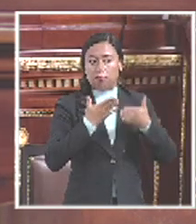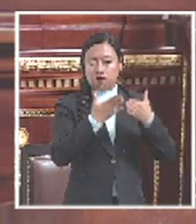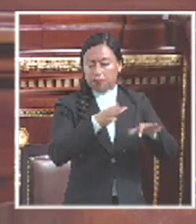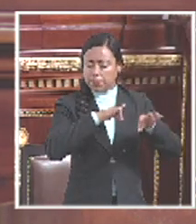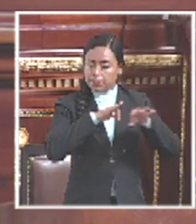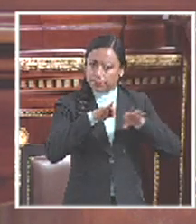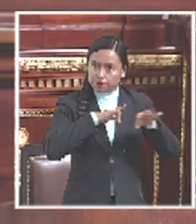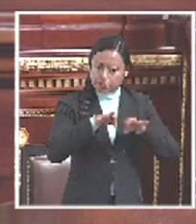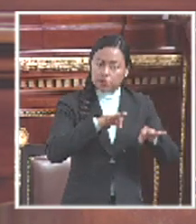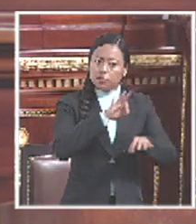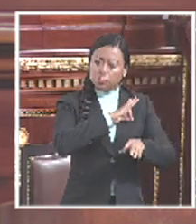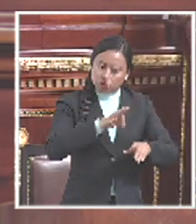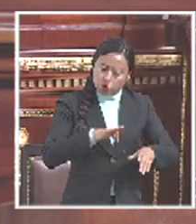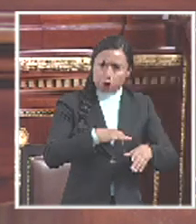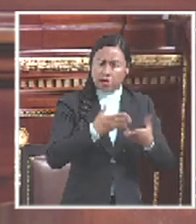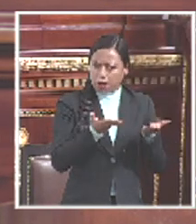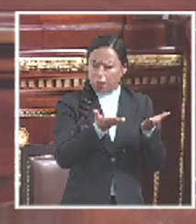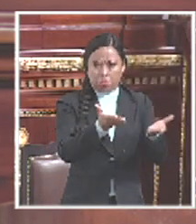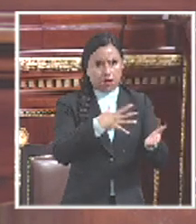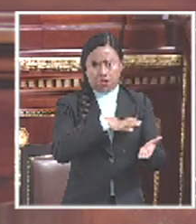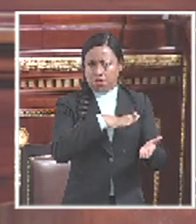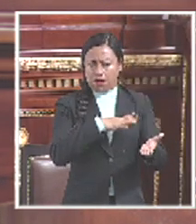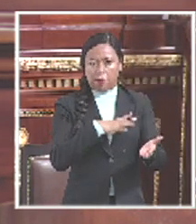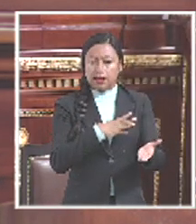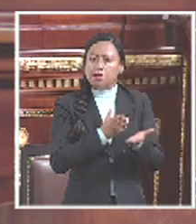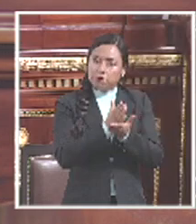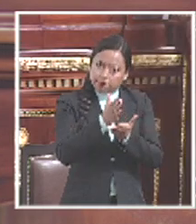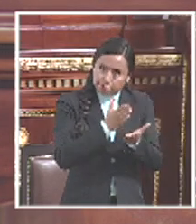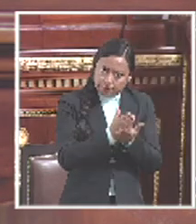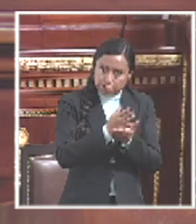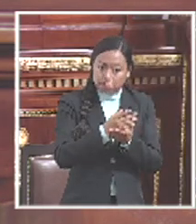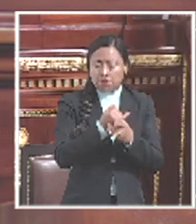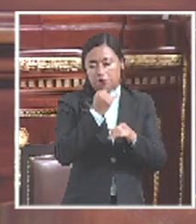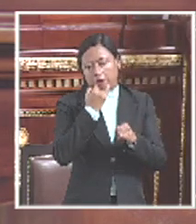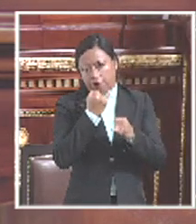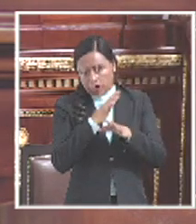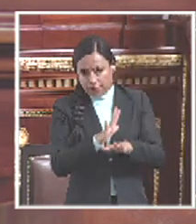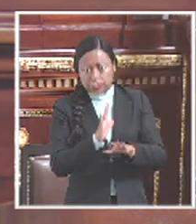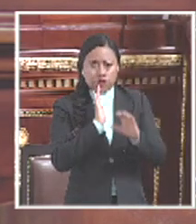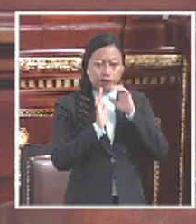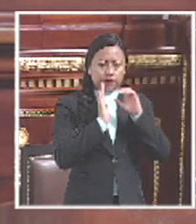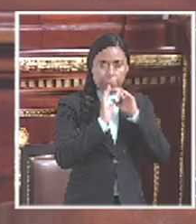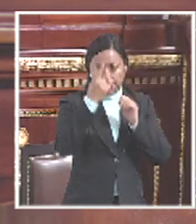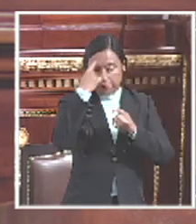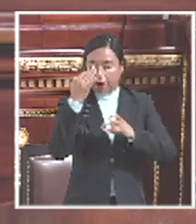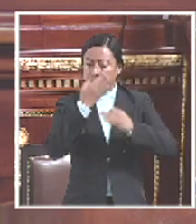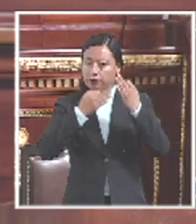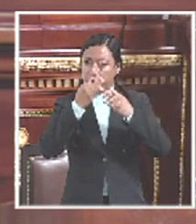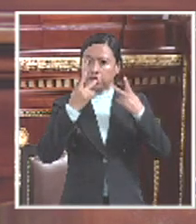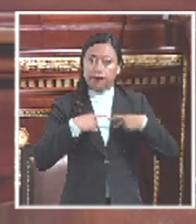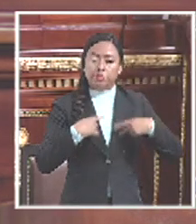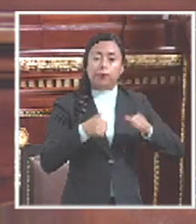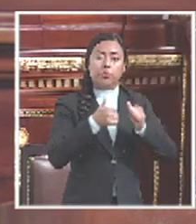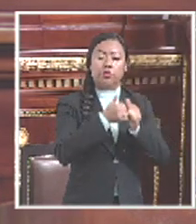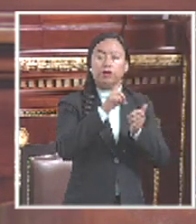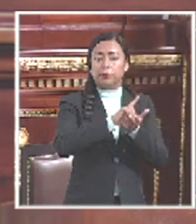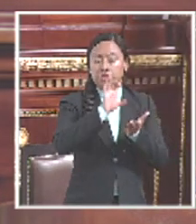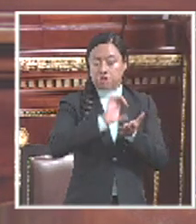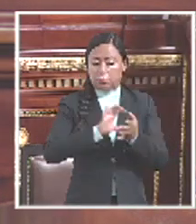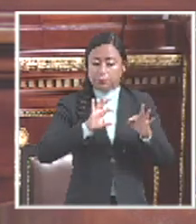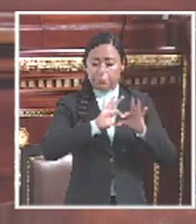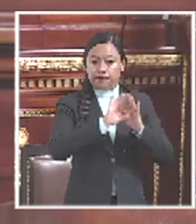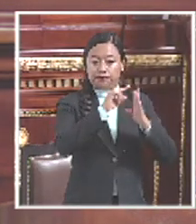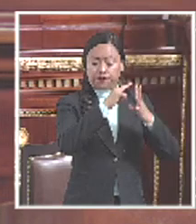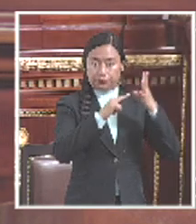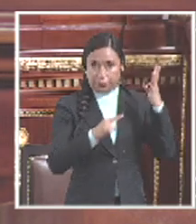y sean accesibles en la comunicación e información para todas las personas con discapacidad, de acuerdo con los lineamientos de